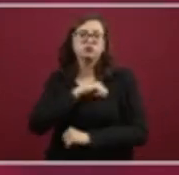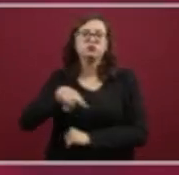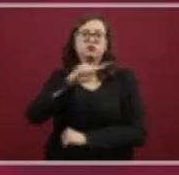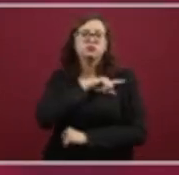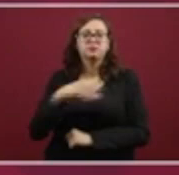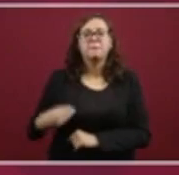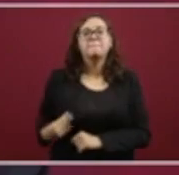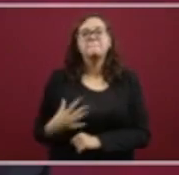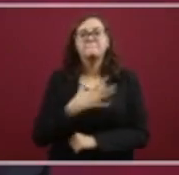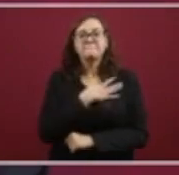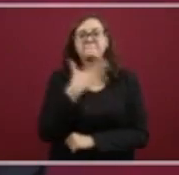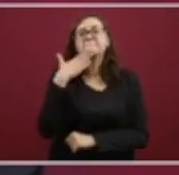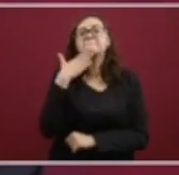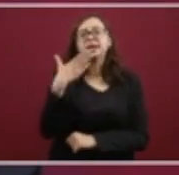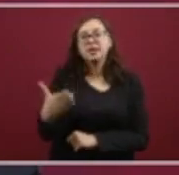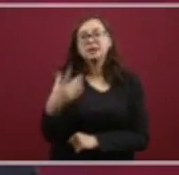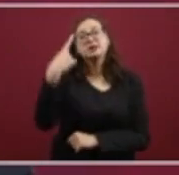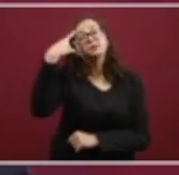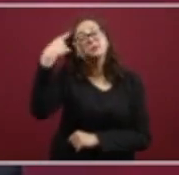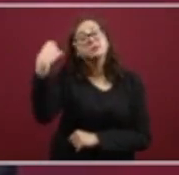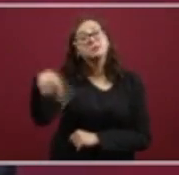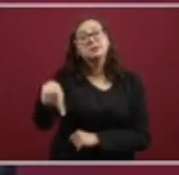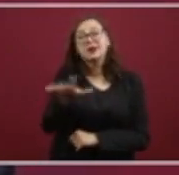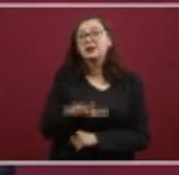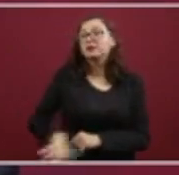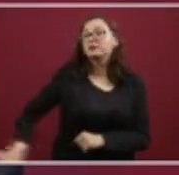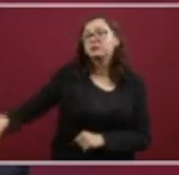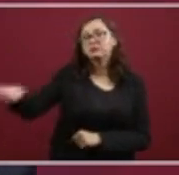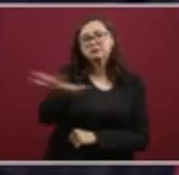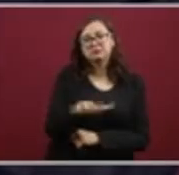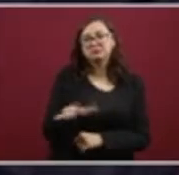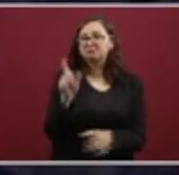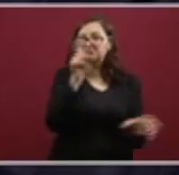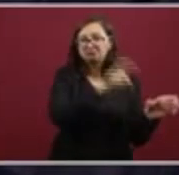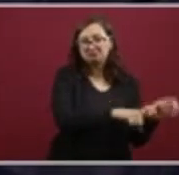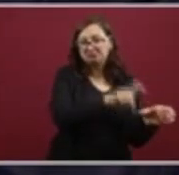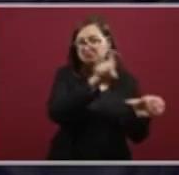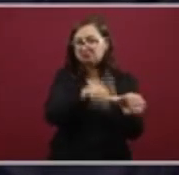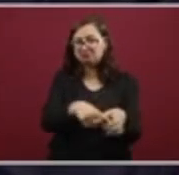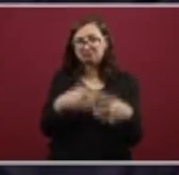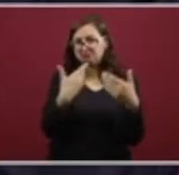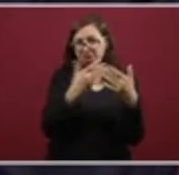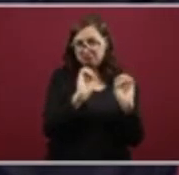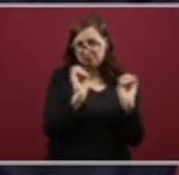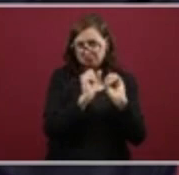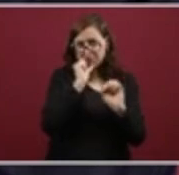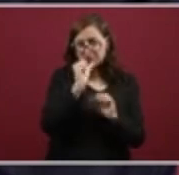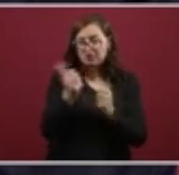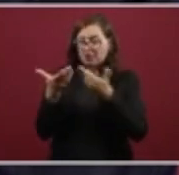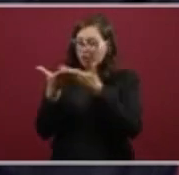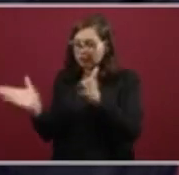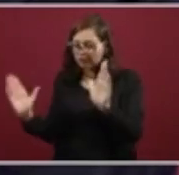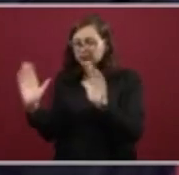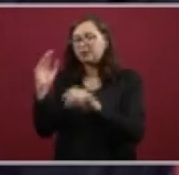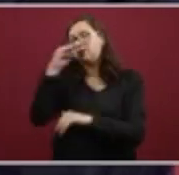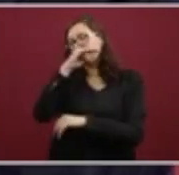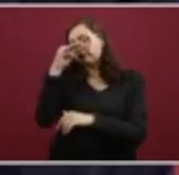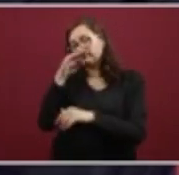para atender a la población abierta